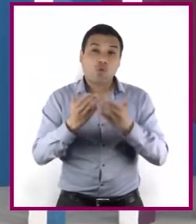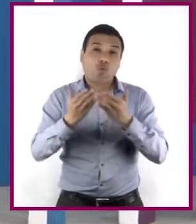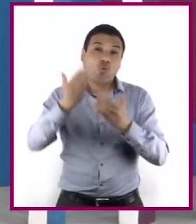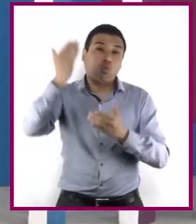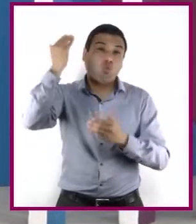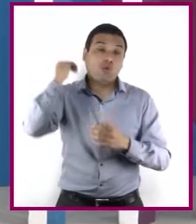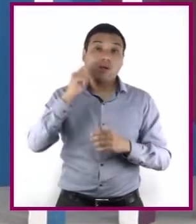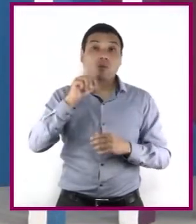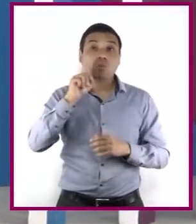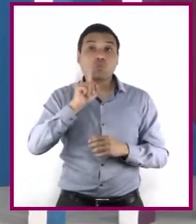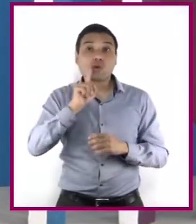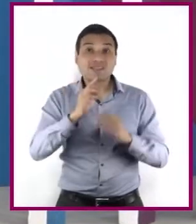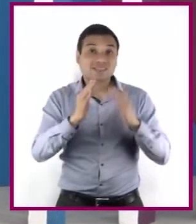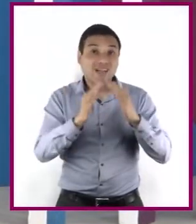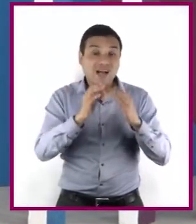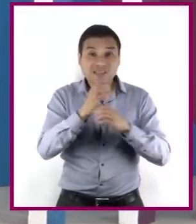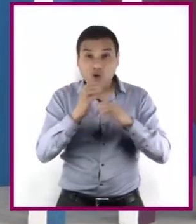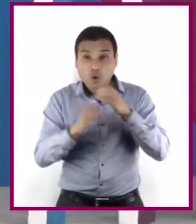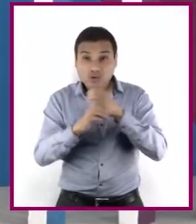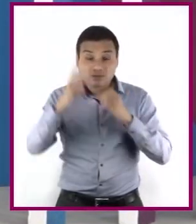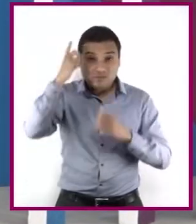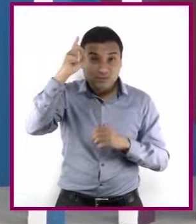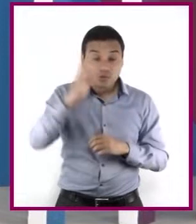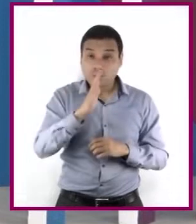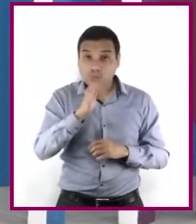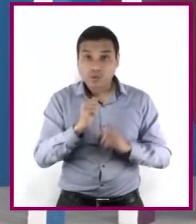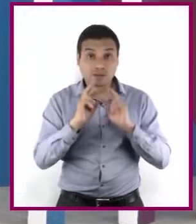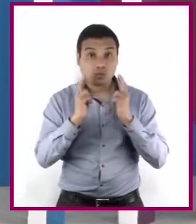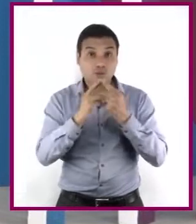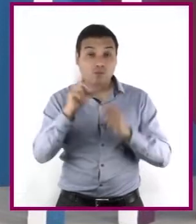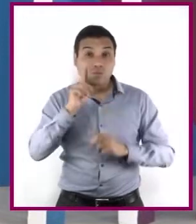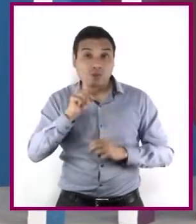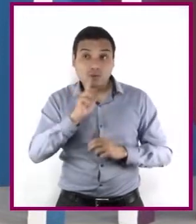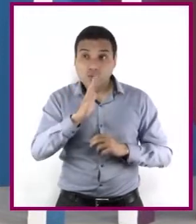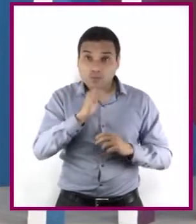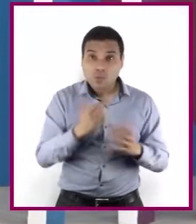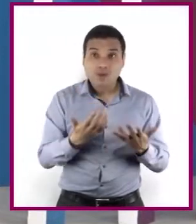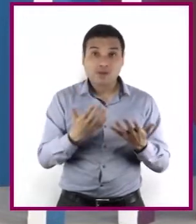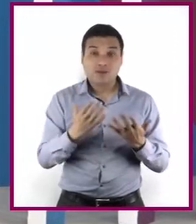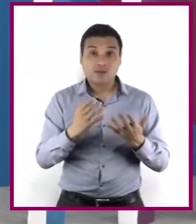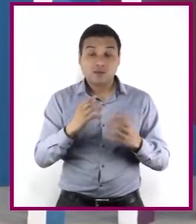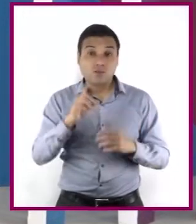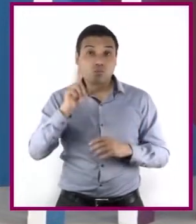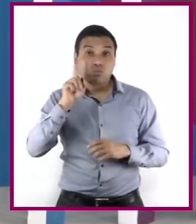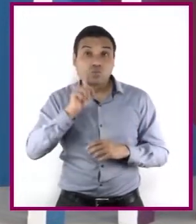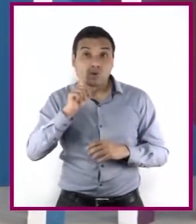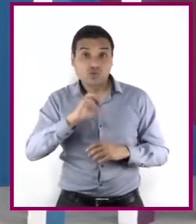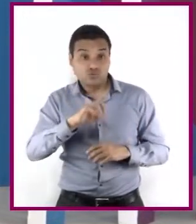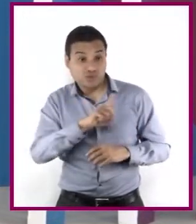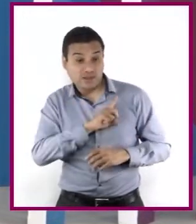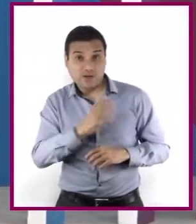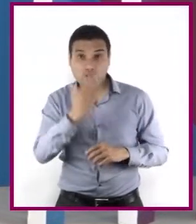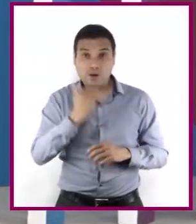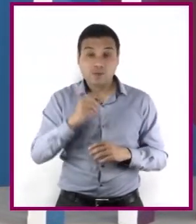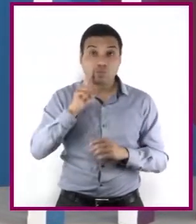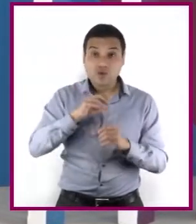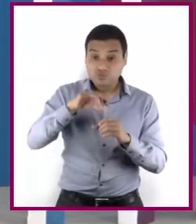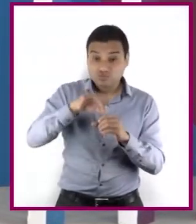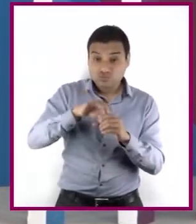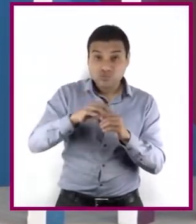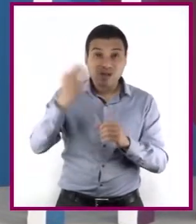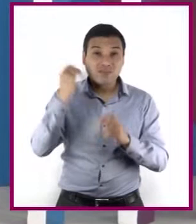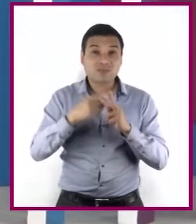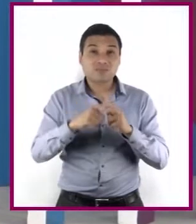la propiedad, la libertad de organización, la nacionalidad o el voto, el cual fue apenas reconocido